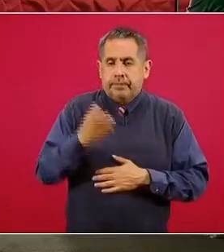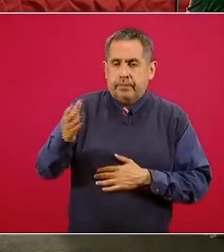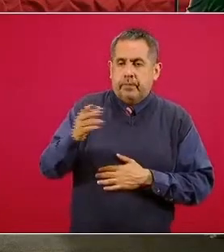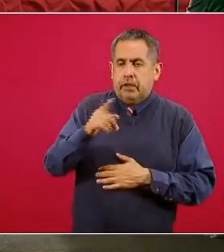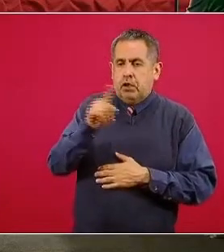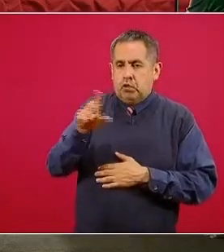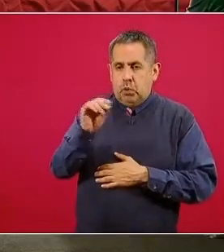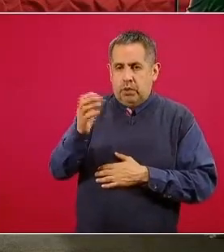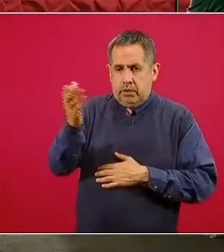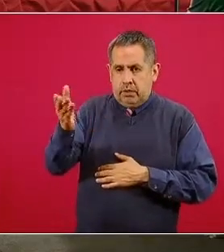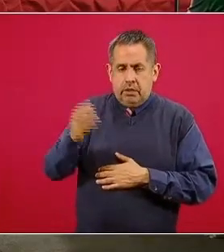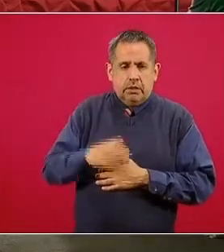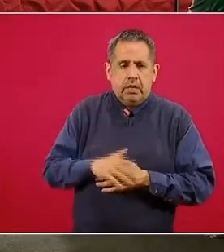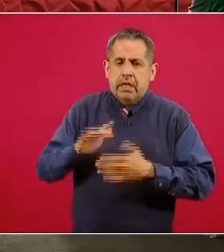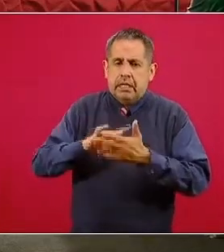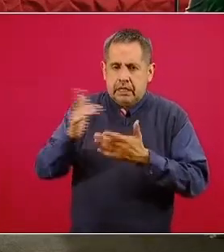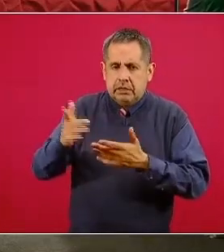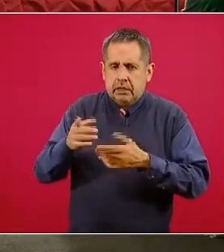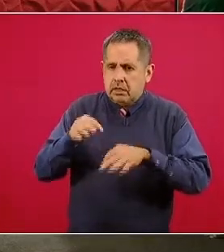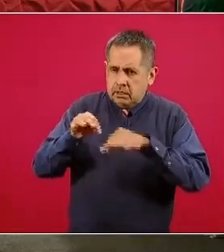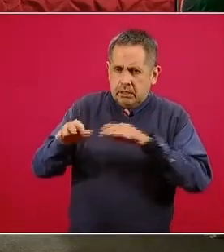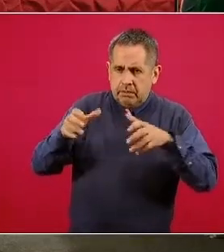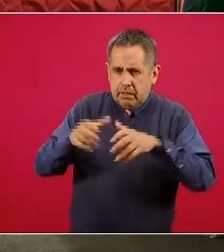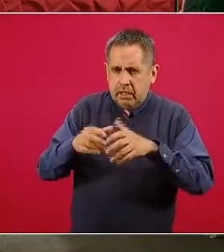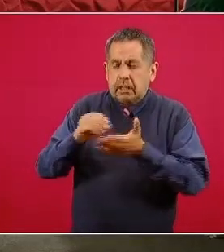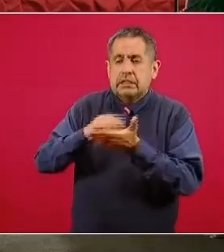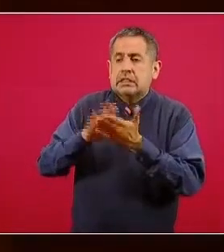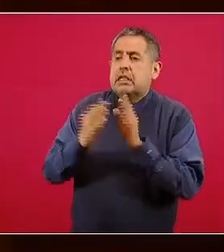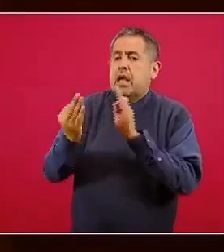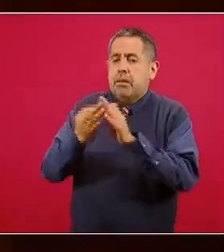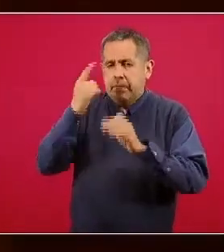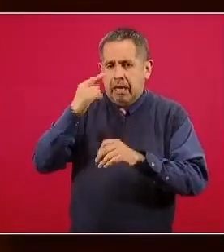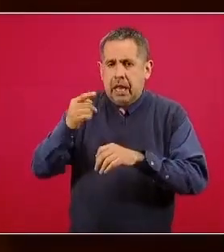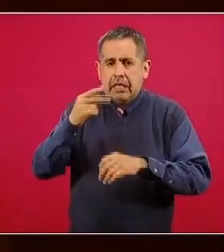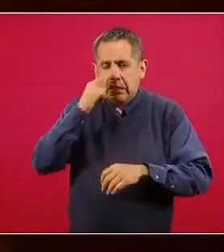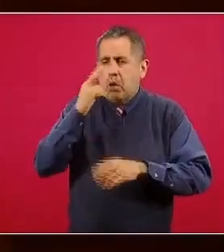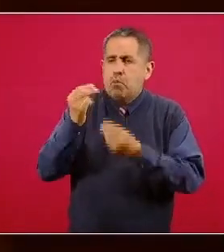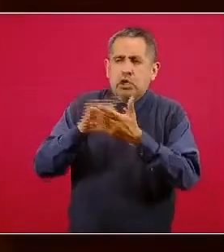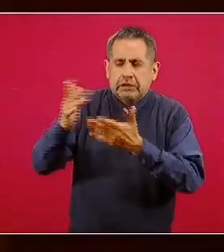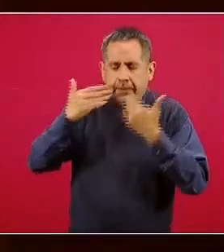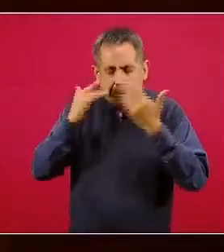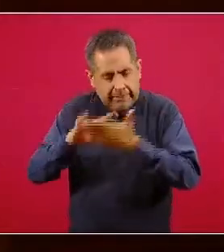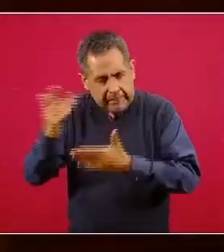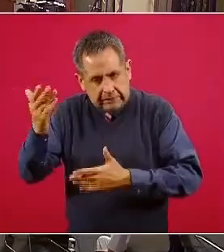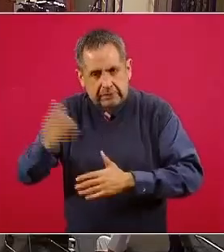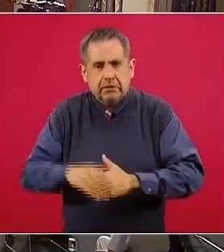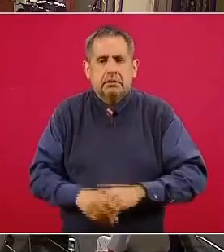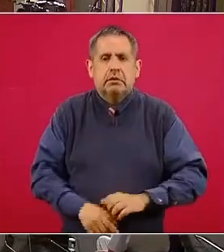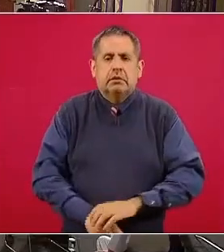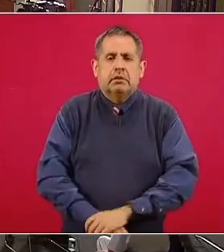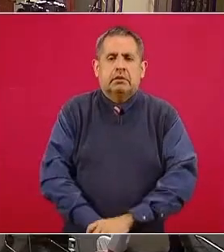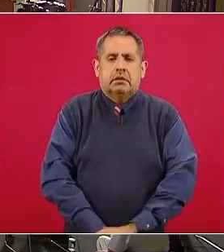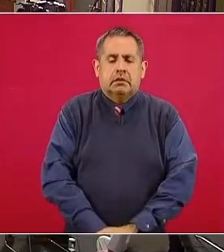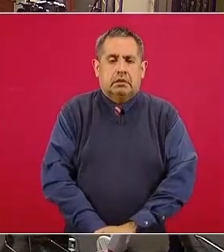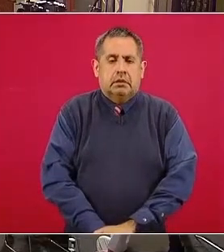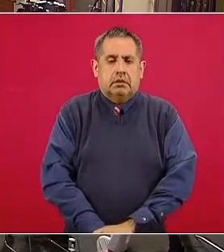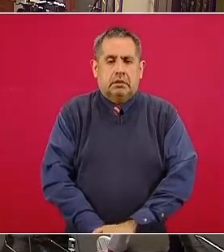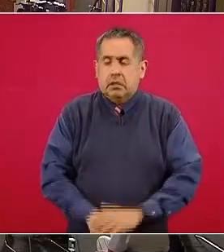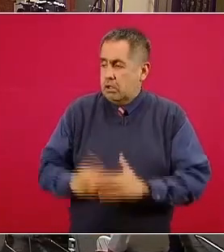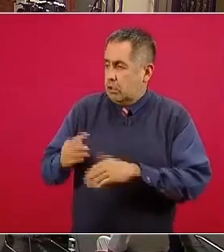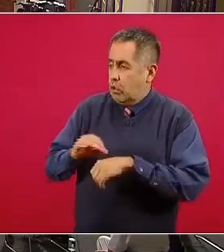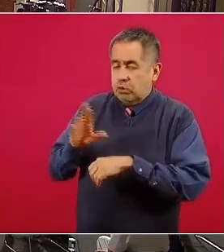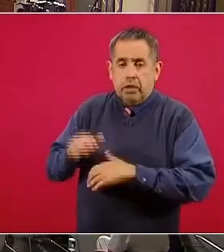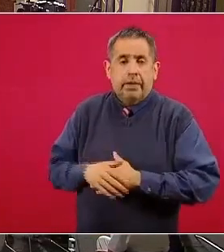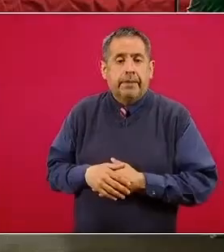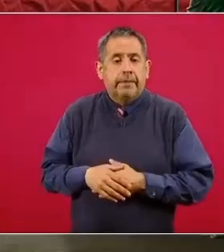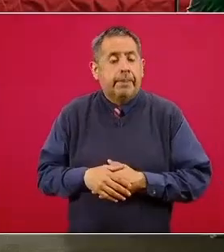maestro Robledo, gracias, está trabajando la cita que solicitamos para la autoridad de Nezahualcóyotl. Qué amable, gracias. Doctora Veros. Para